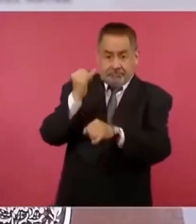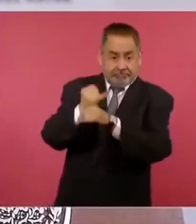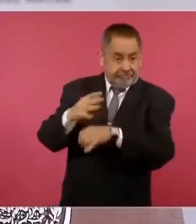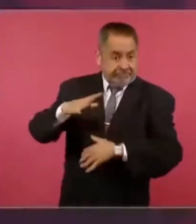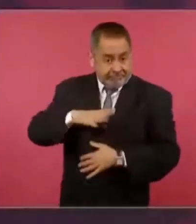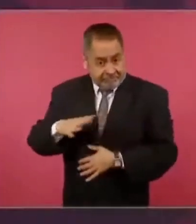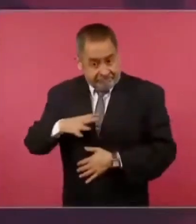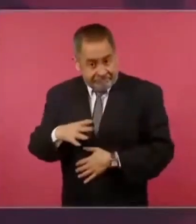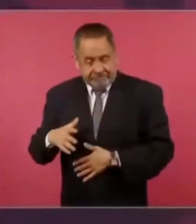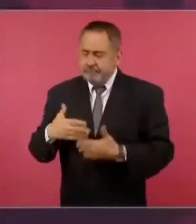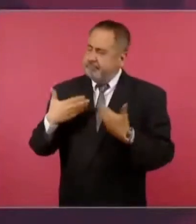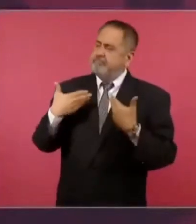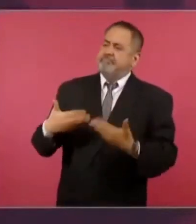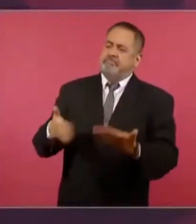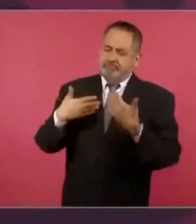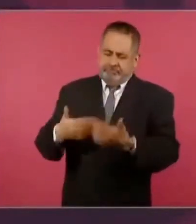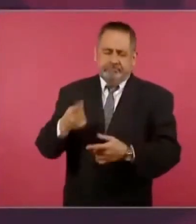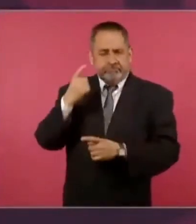Internet,